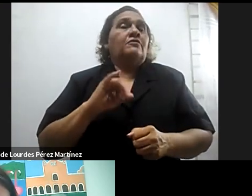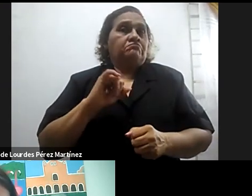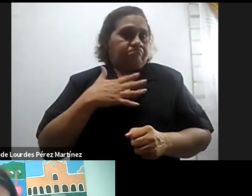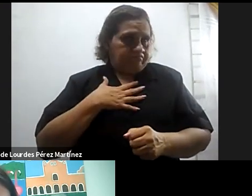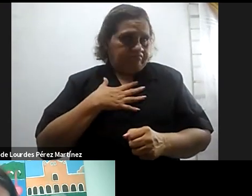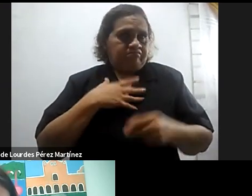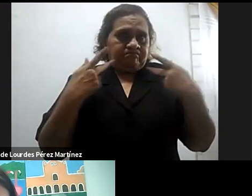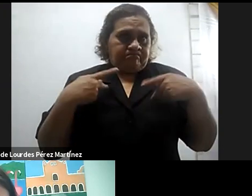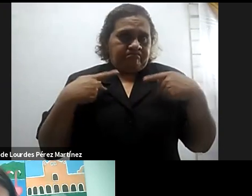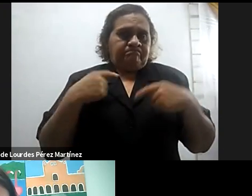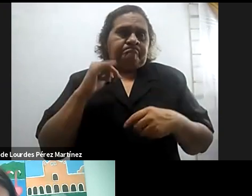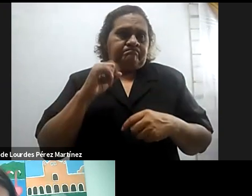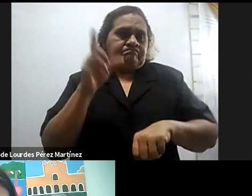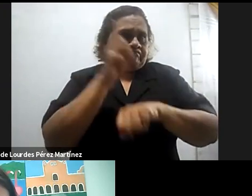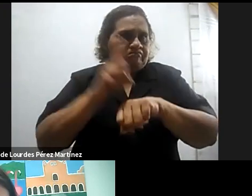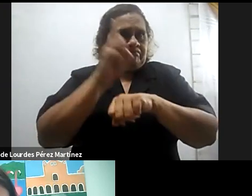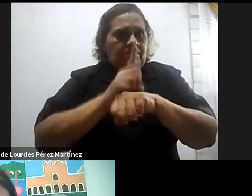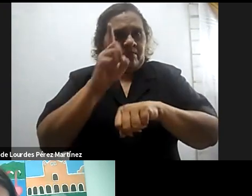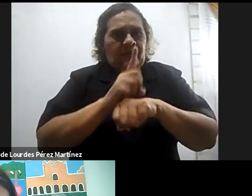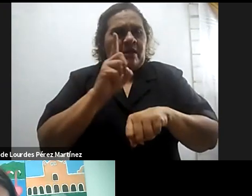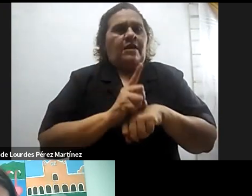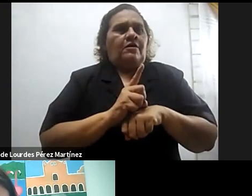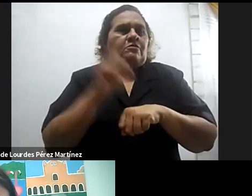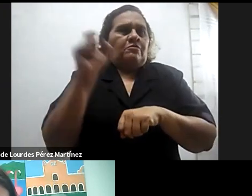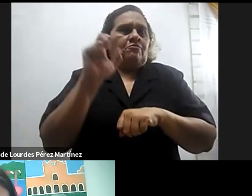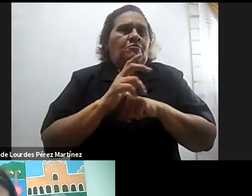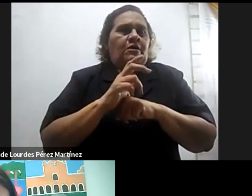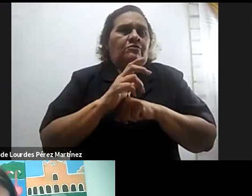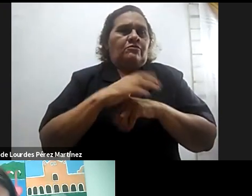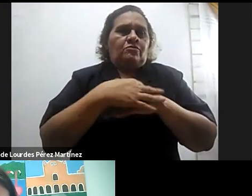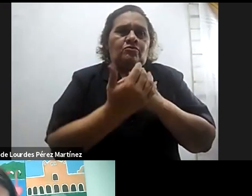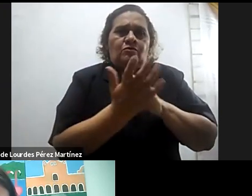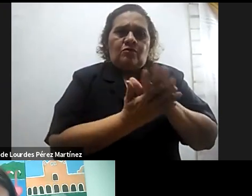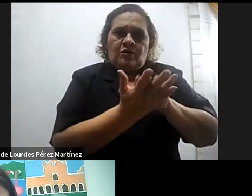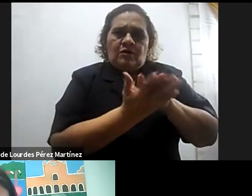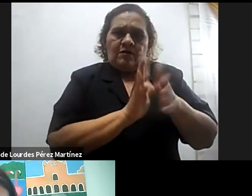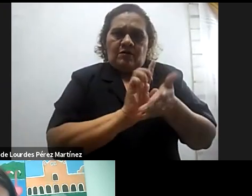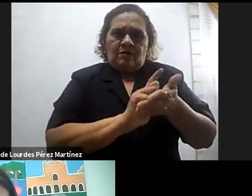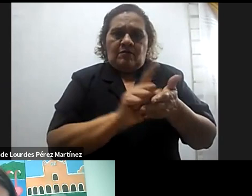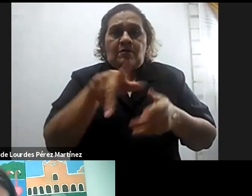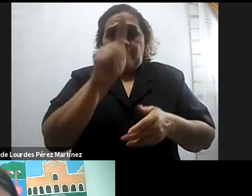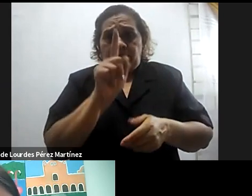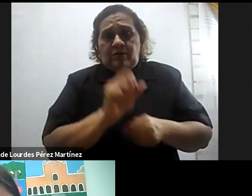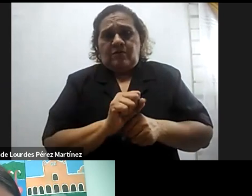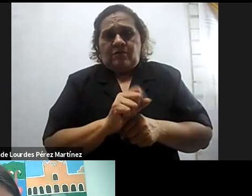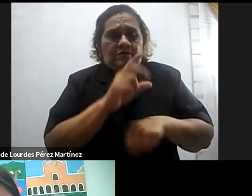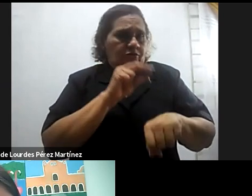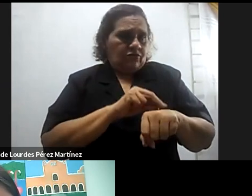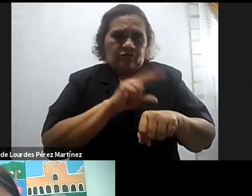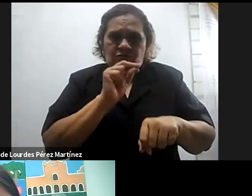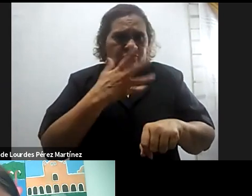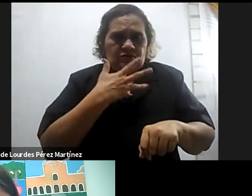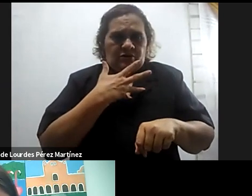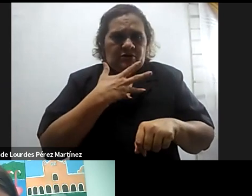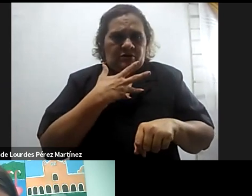esta revisión cuando me los lavo, ¿no? Todo el tema de que ya platicamos. Pero el médico no tiene que revisarme los pies